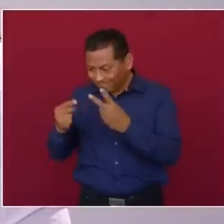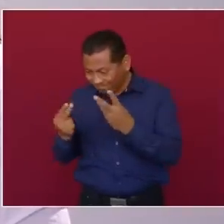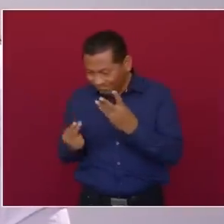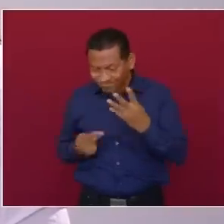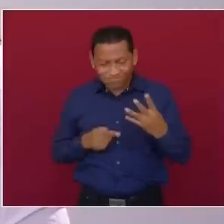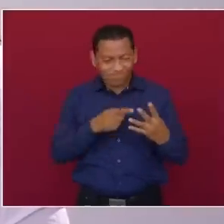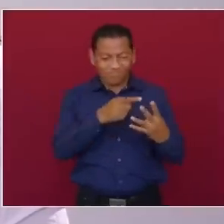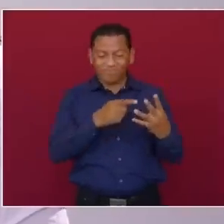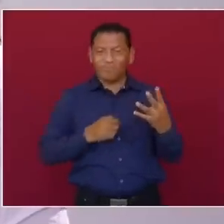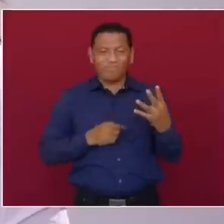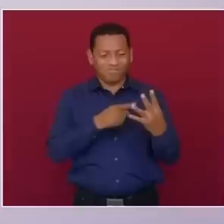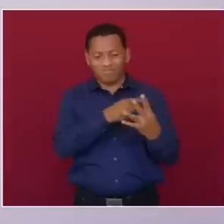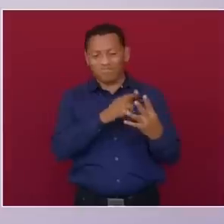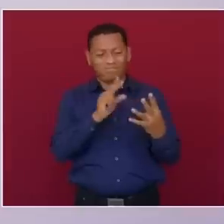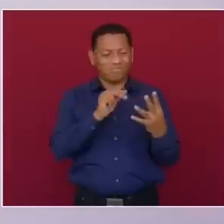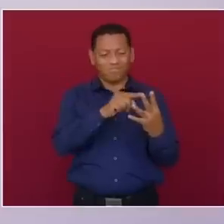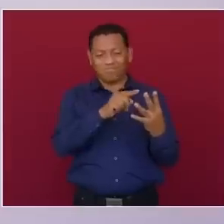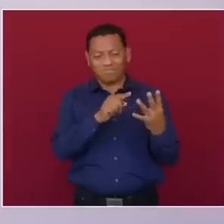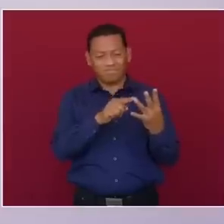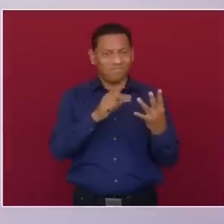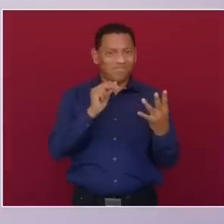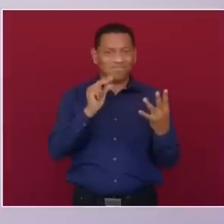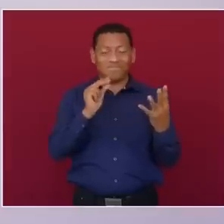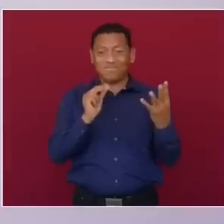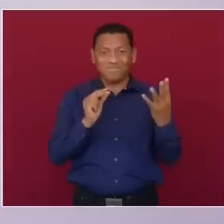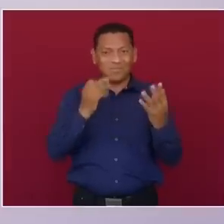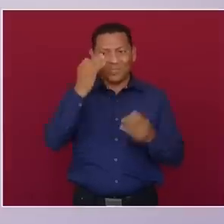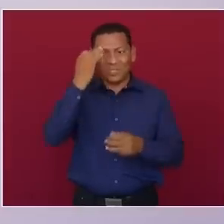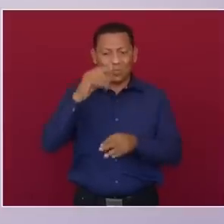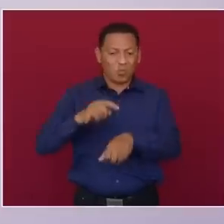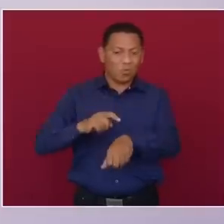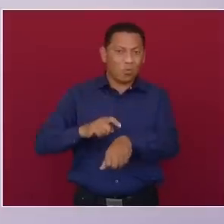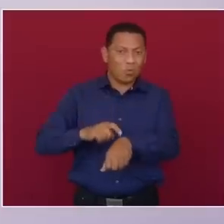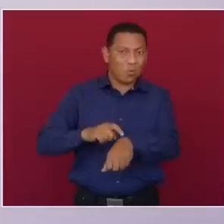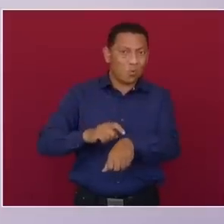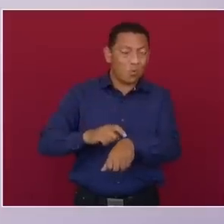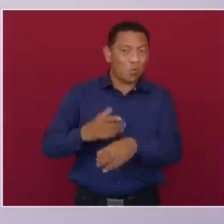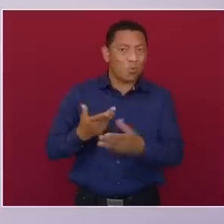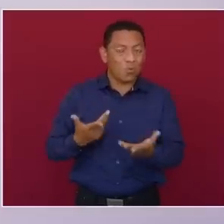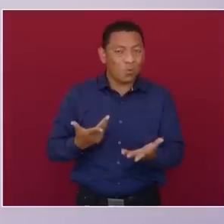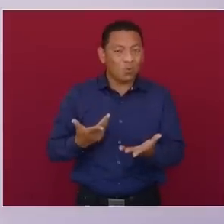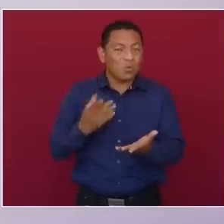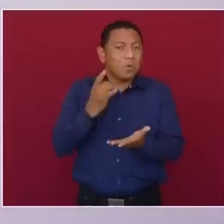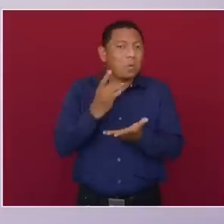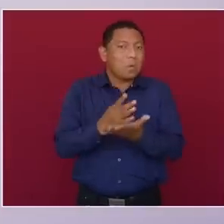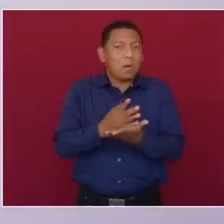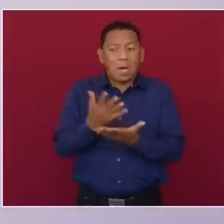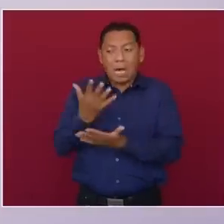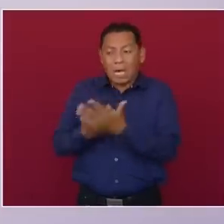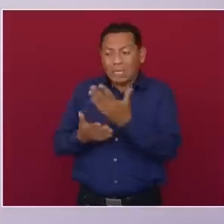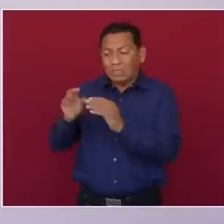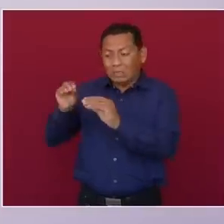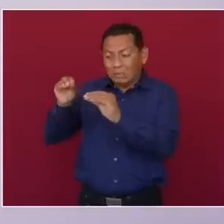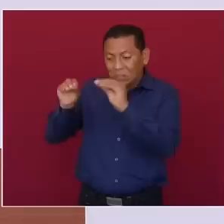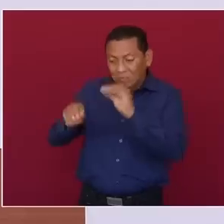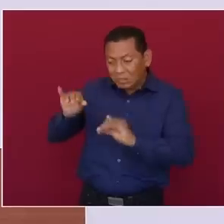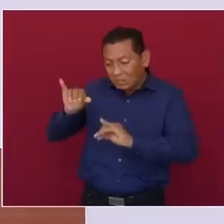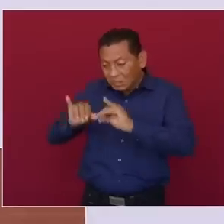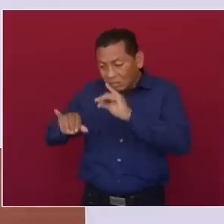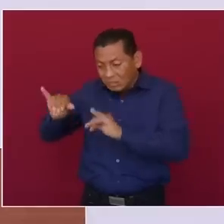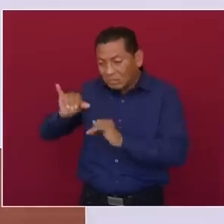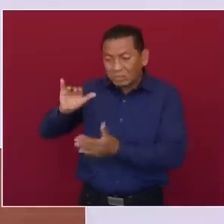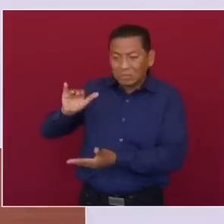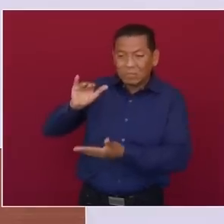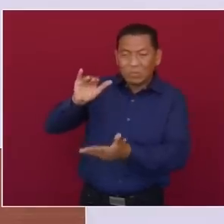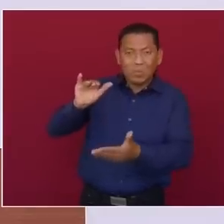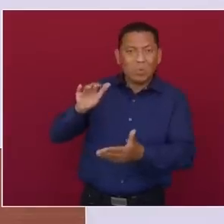No garantizaban el tiempo ni el costo, y el ajuste solo se reducía a plantas químicas y tanques, sin